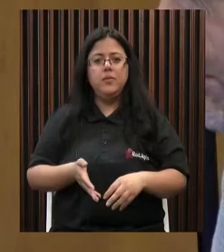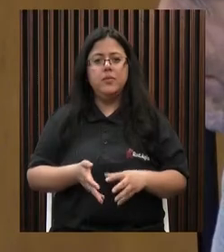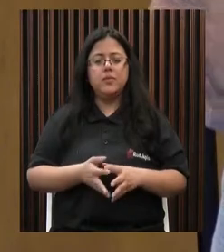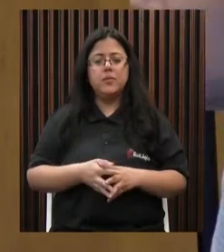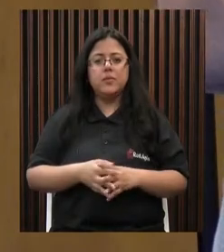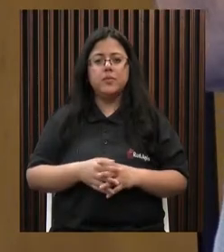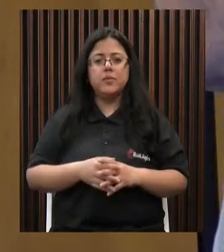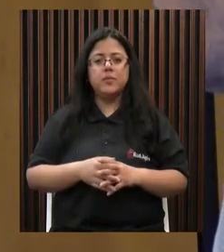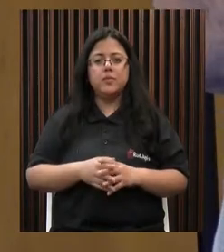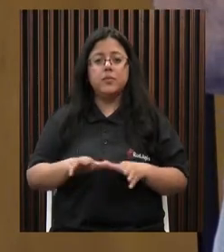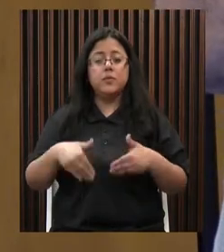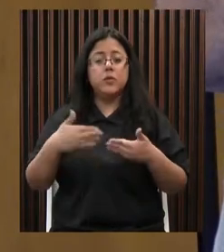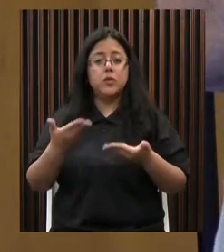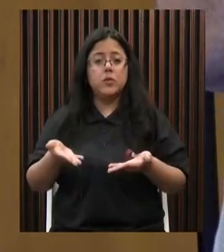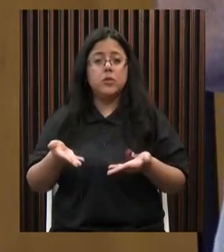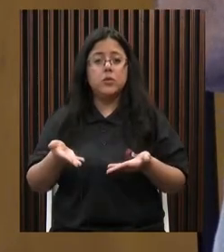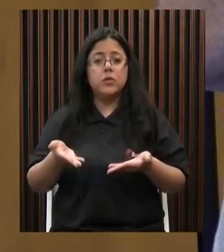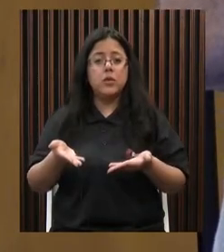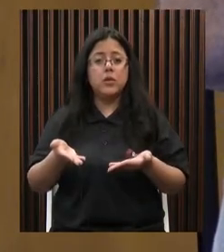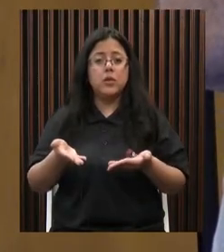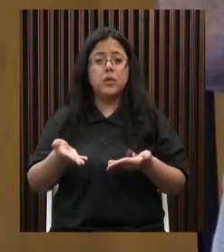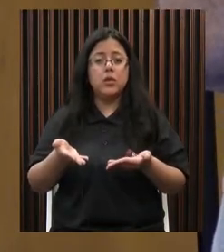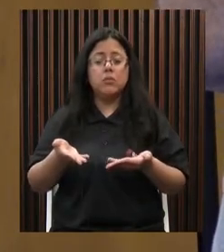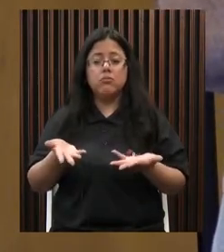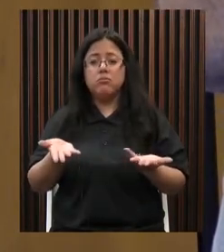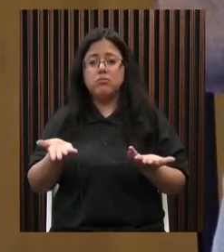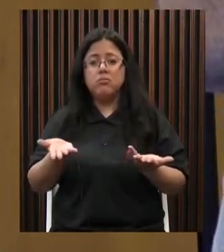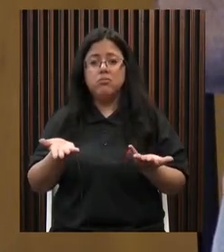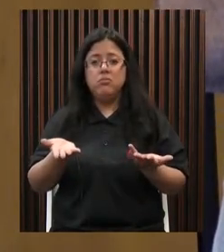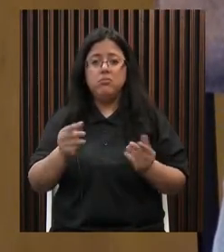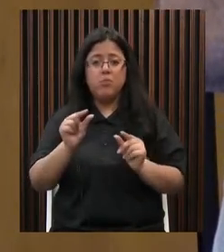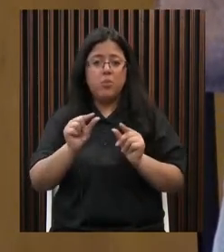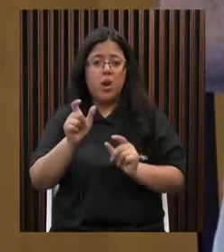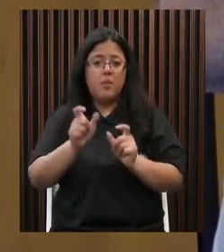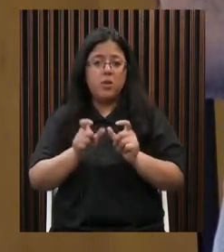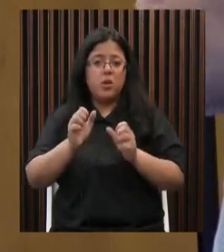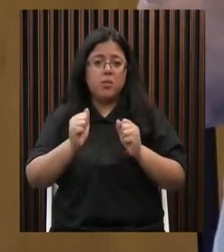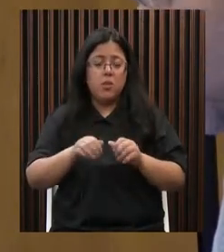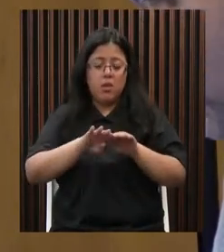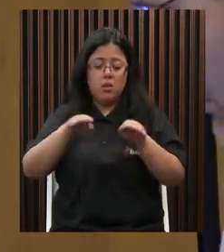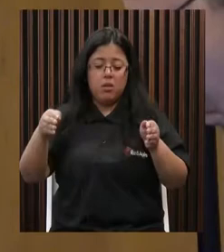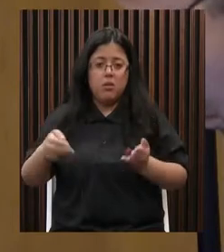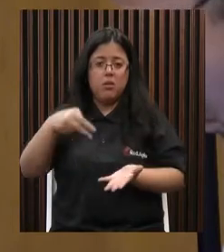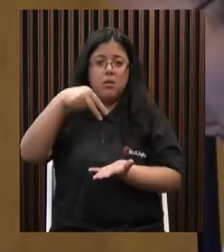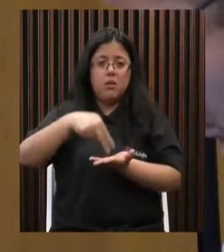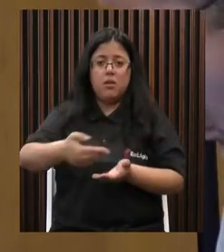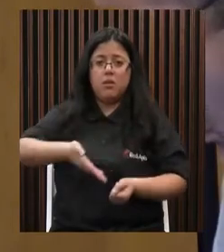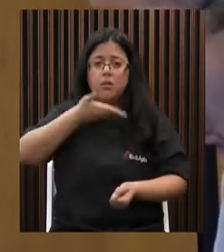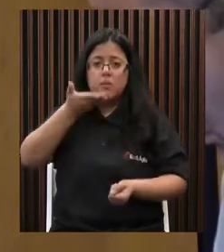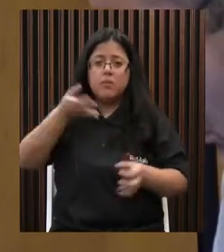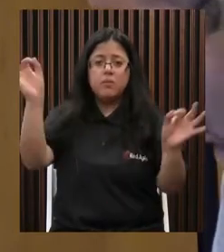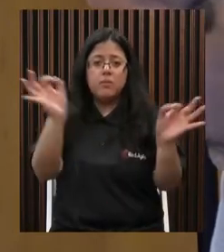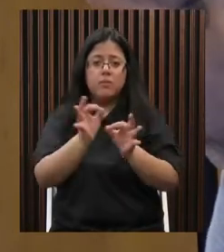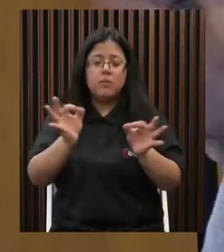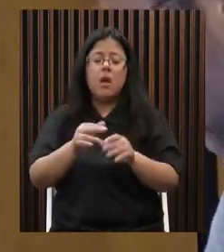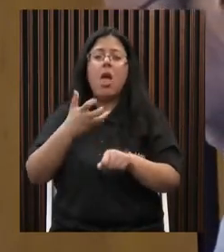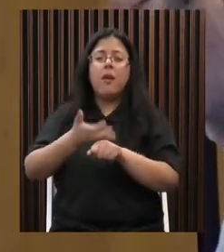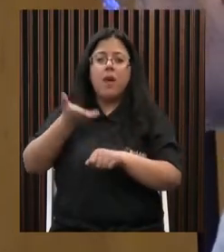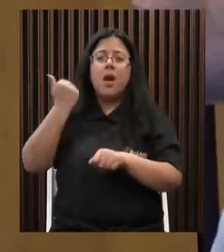Entonces, claro, podían dar un discurso en el escenario. Existió campañas para poder